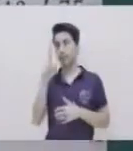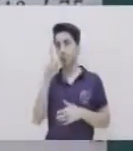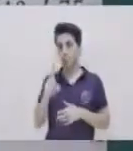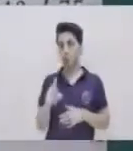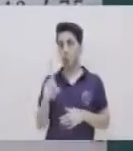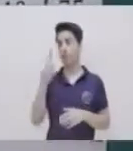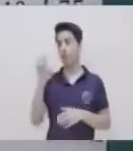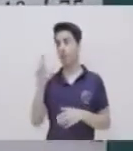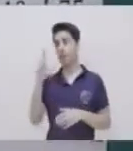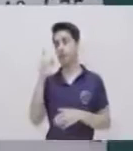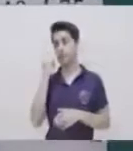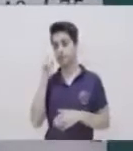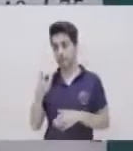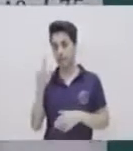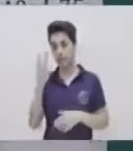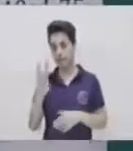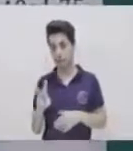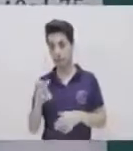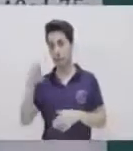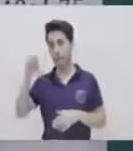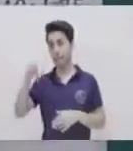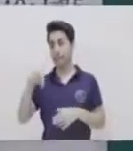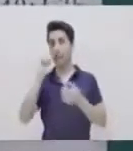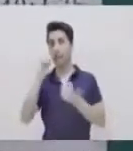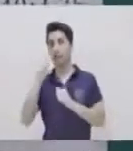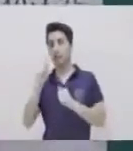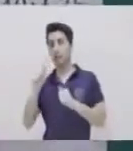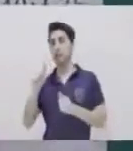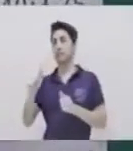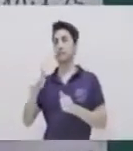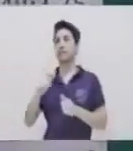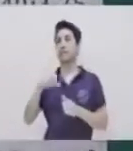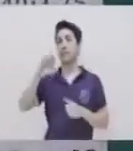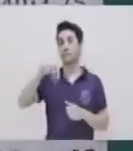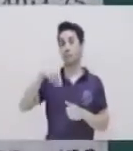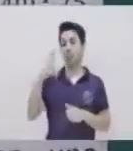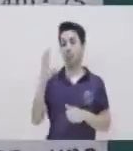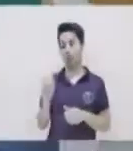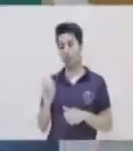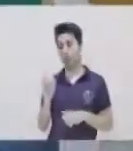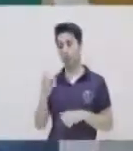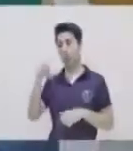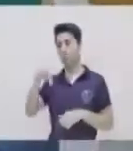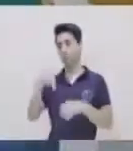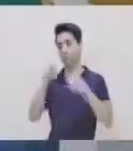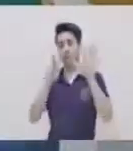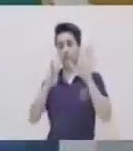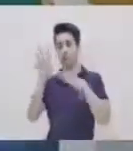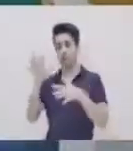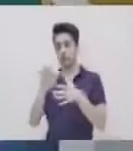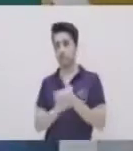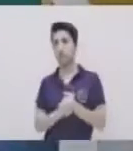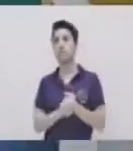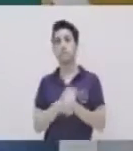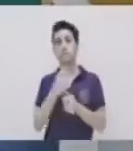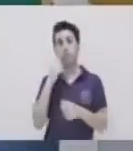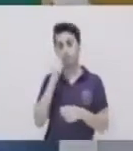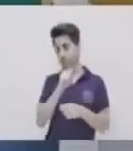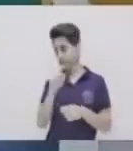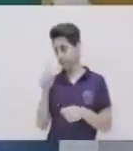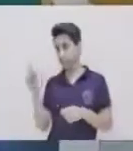decil 8, el percentil 15, el percentil 40 y el percentil 75. Entonces yo voy a calcular estos